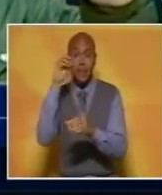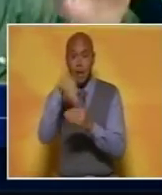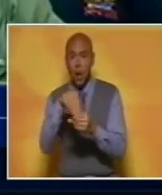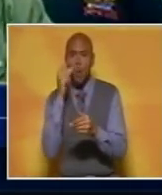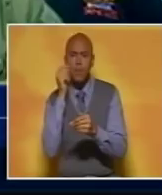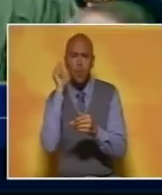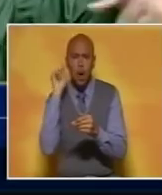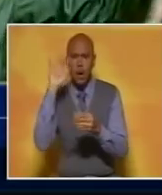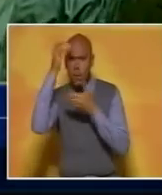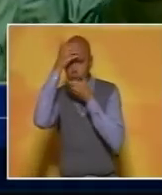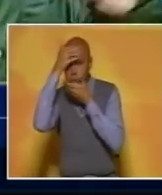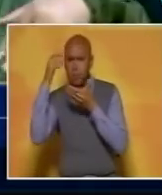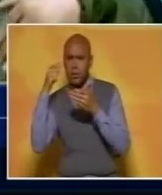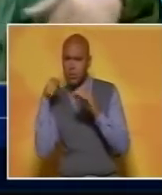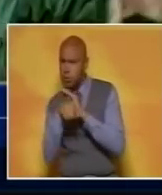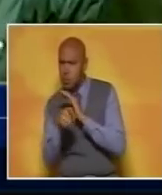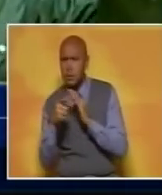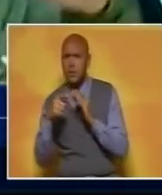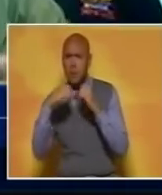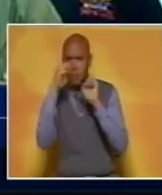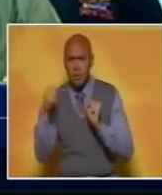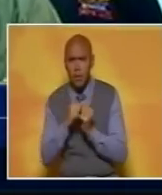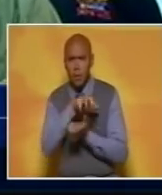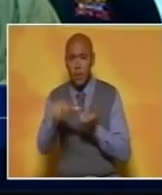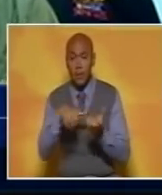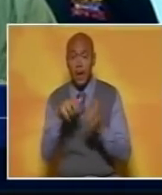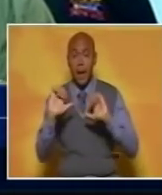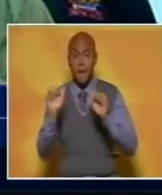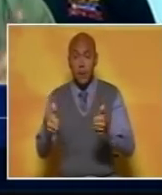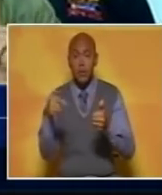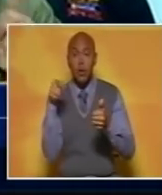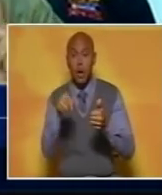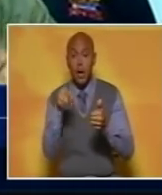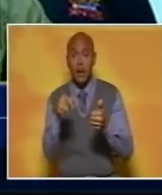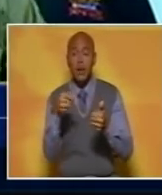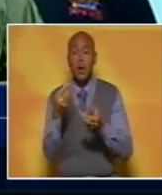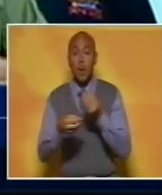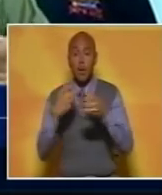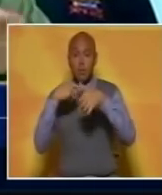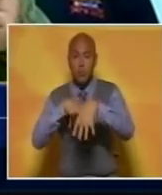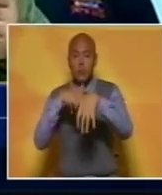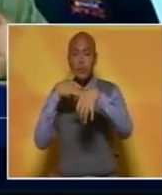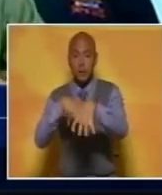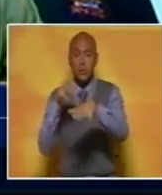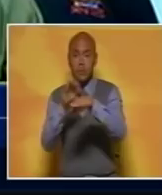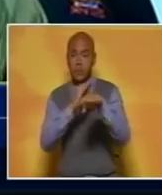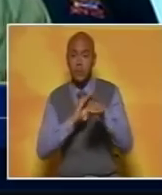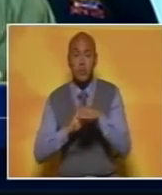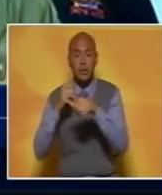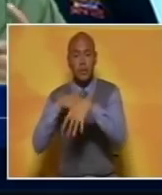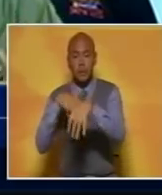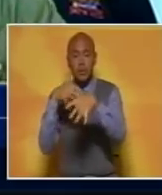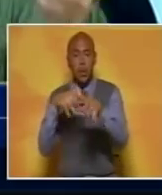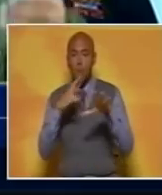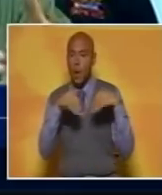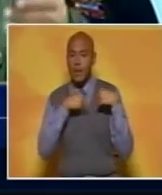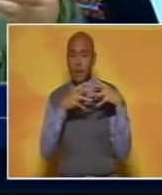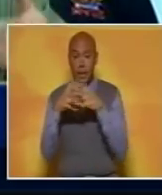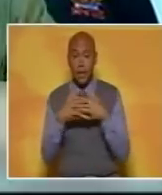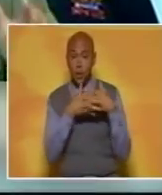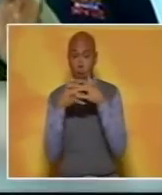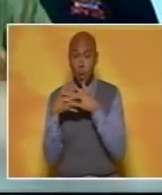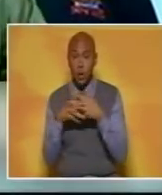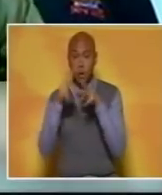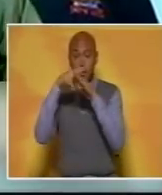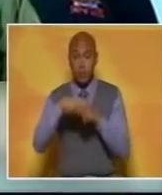manifestantes encapuchados. Cabello informó el inicio de una jornada de movilización en rechazo a la injerencia norteamericana y para